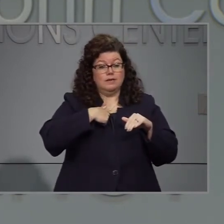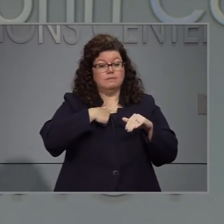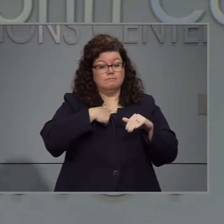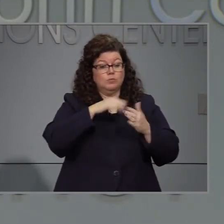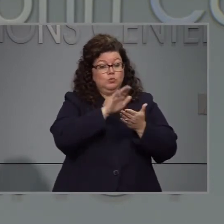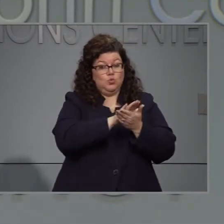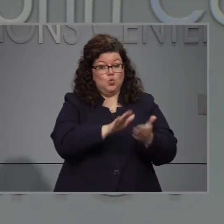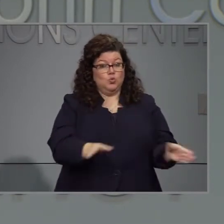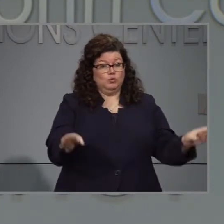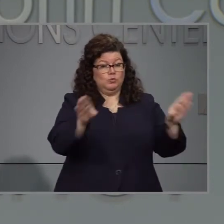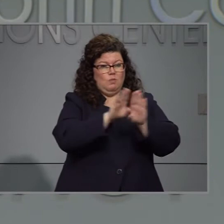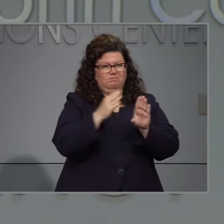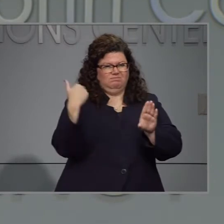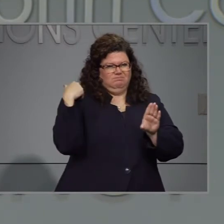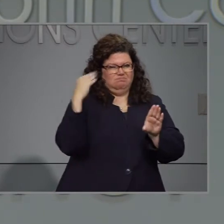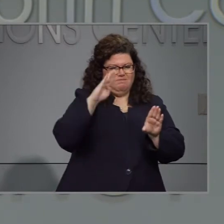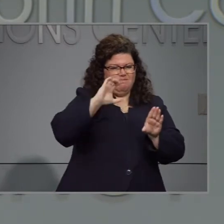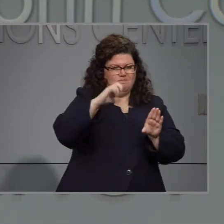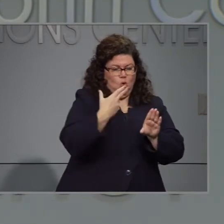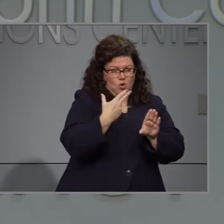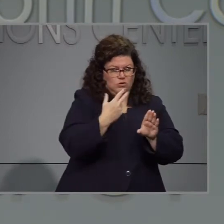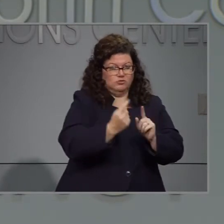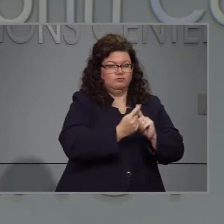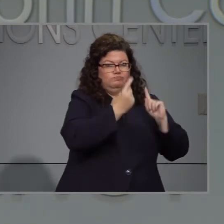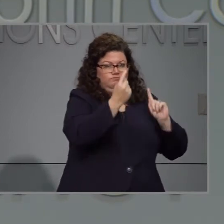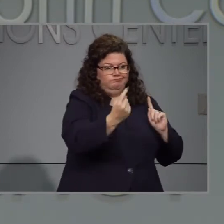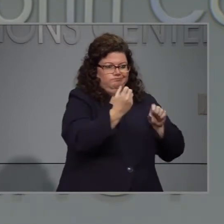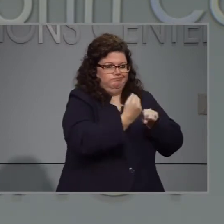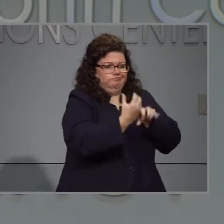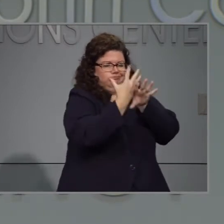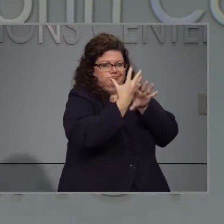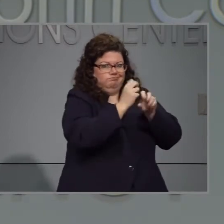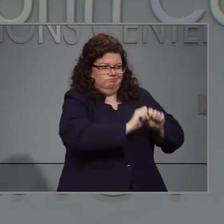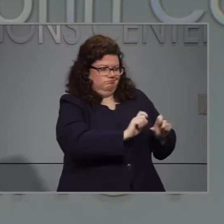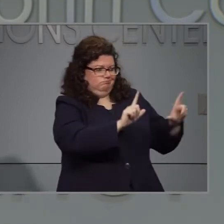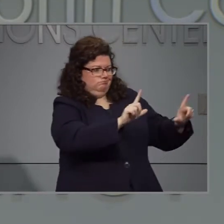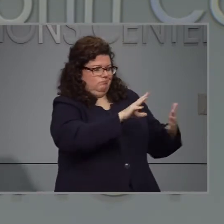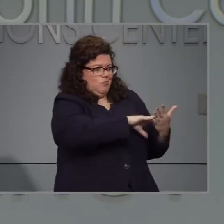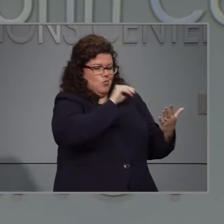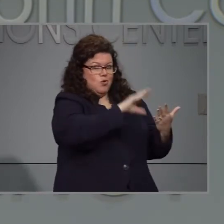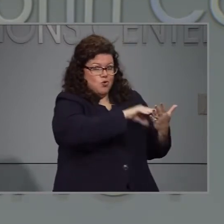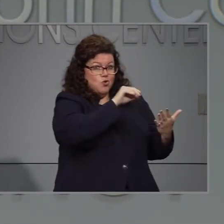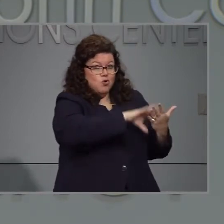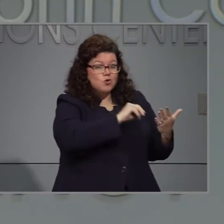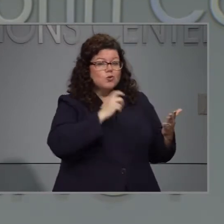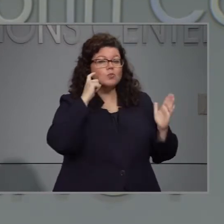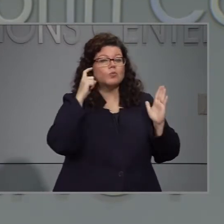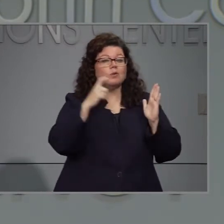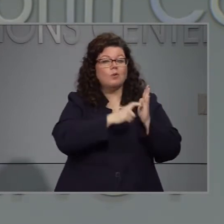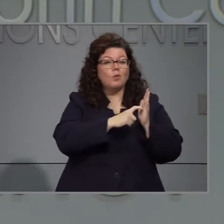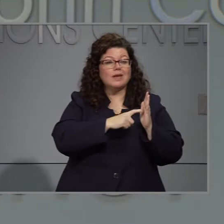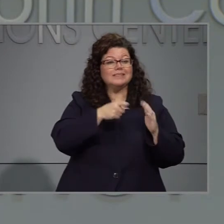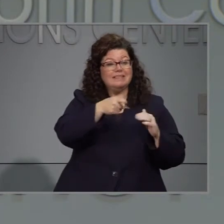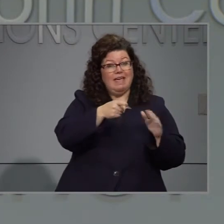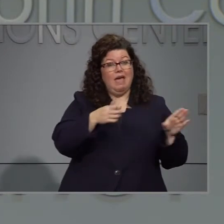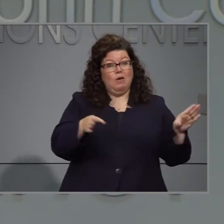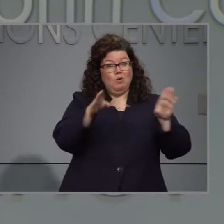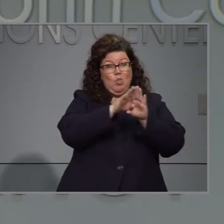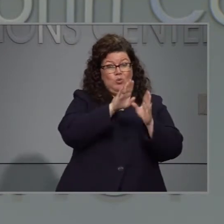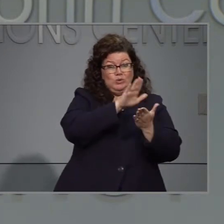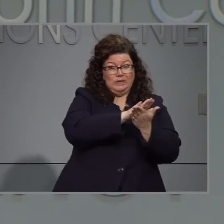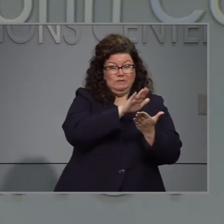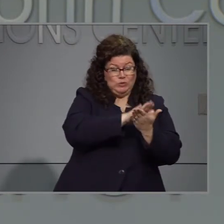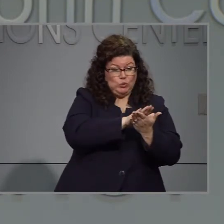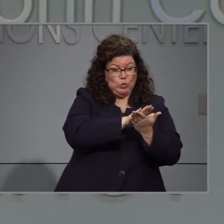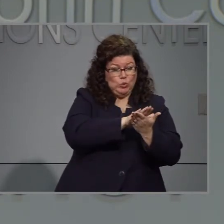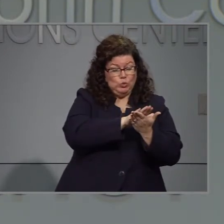cuando pasamos al aprendizaje a distancia vimos una disminución importante que